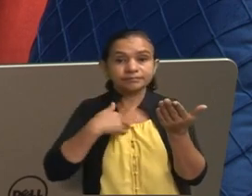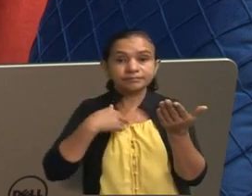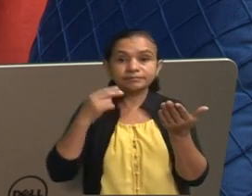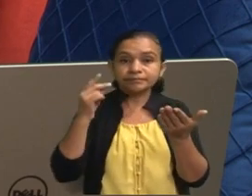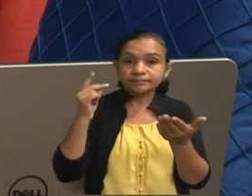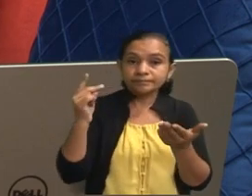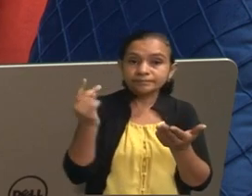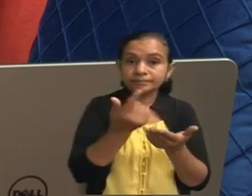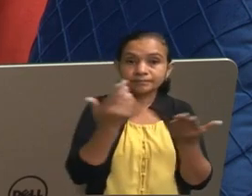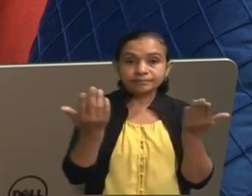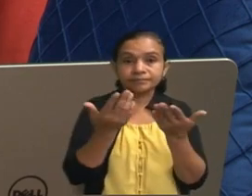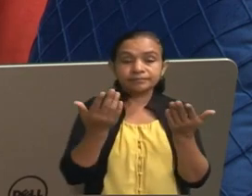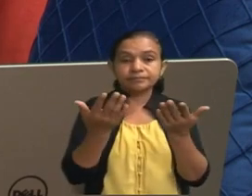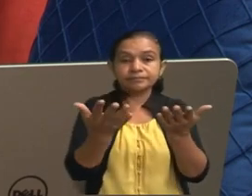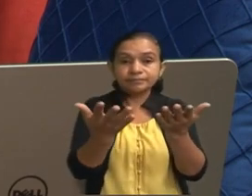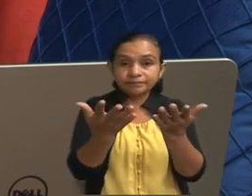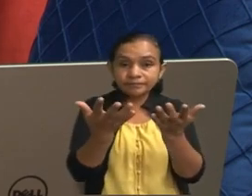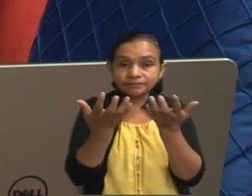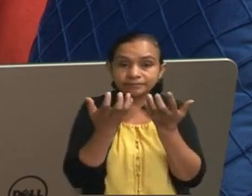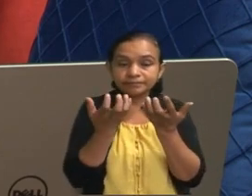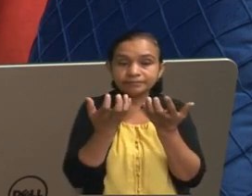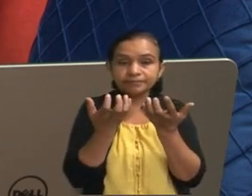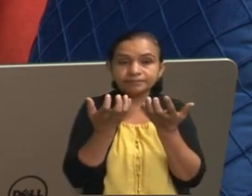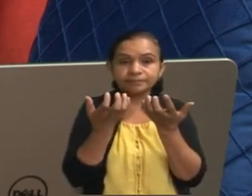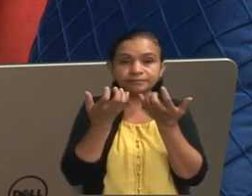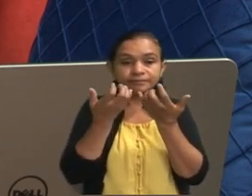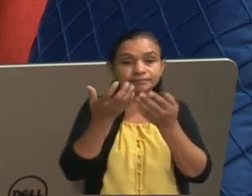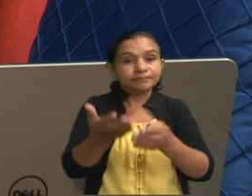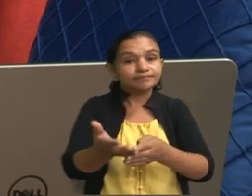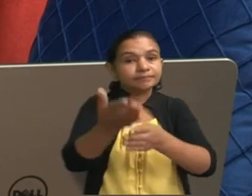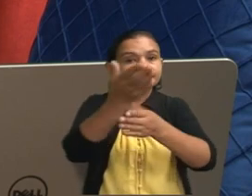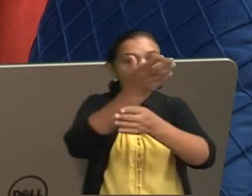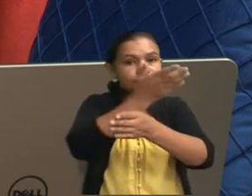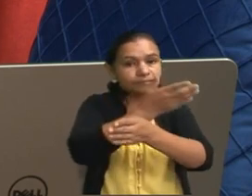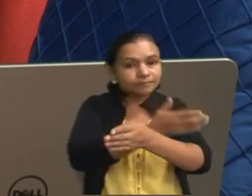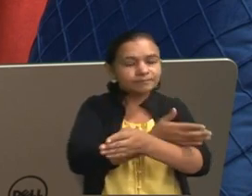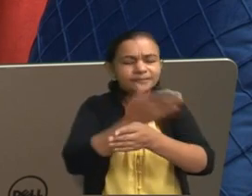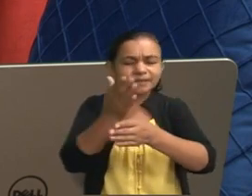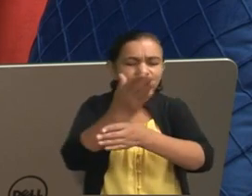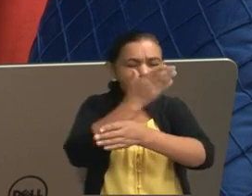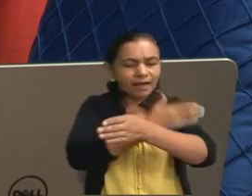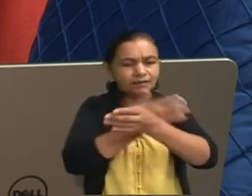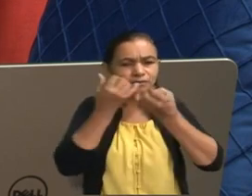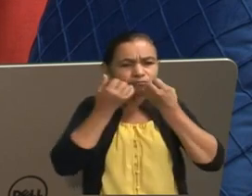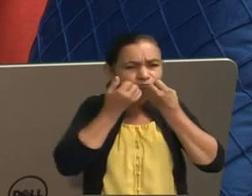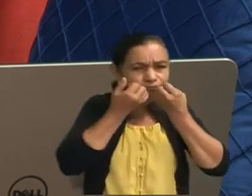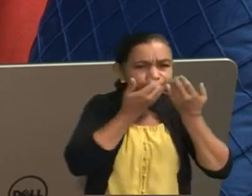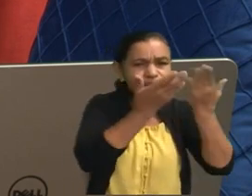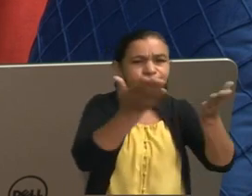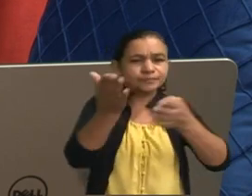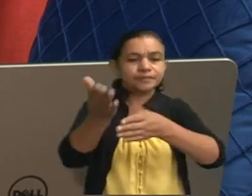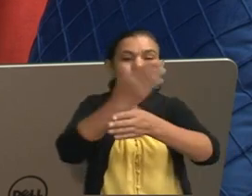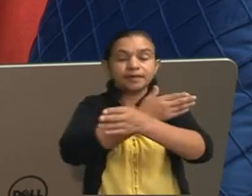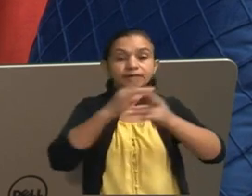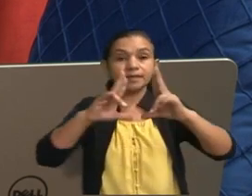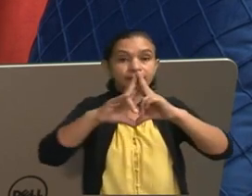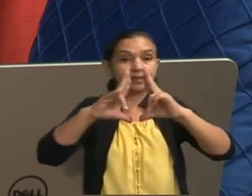caer. Entonces queremos enviar la información antes de que pase esto. Ya en